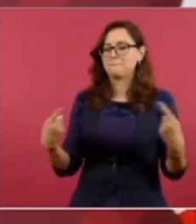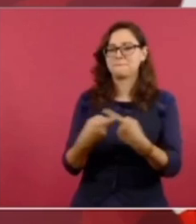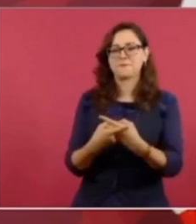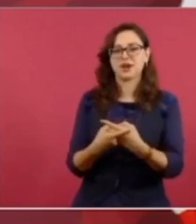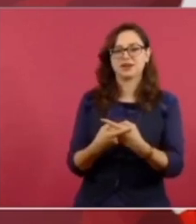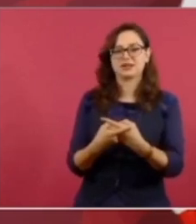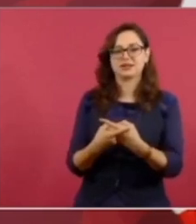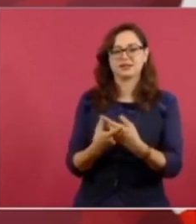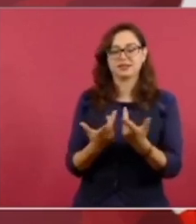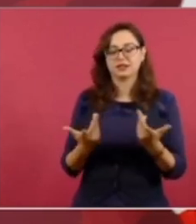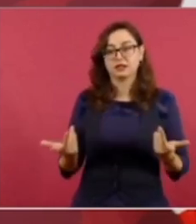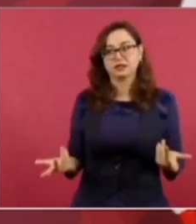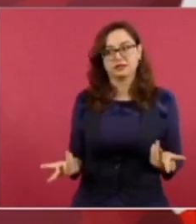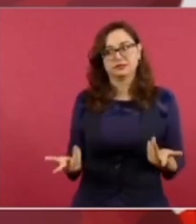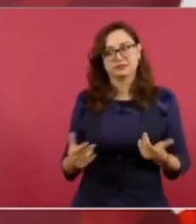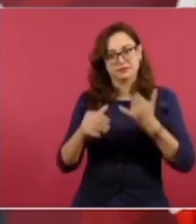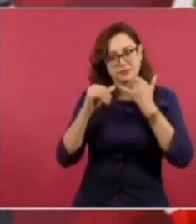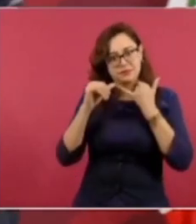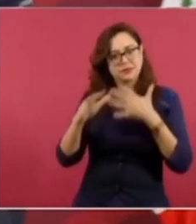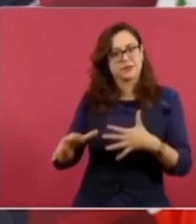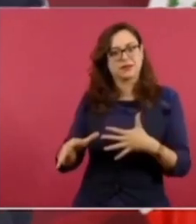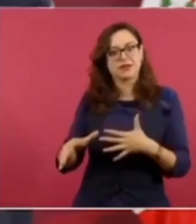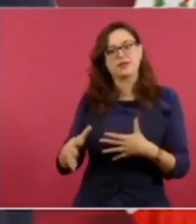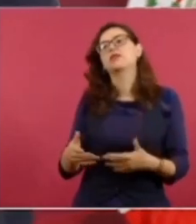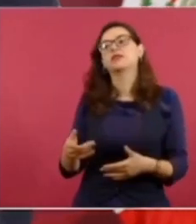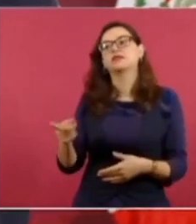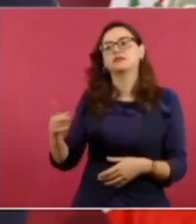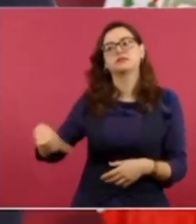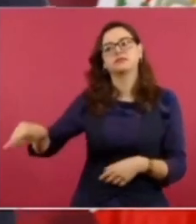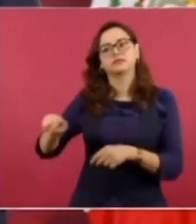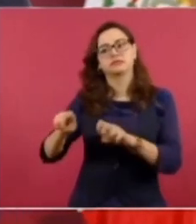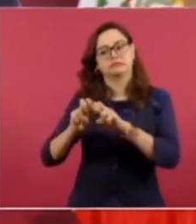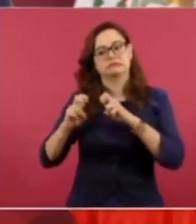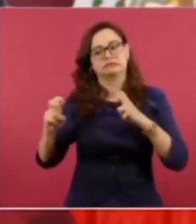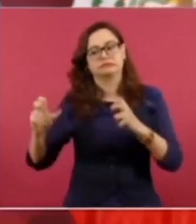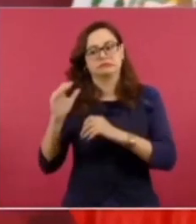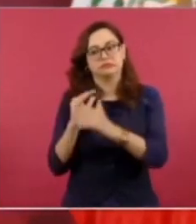Y los ministros no están para eso. Bueno,